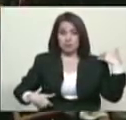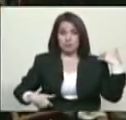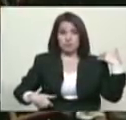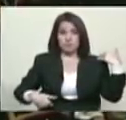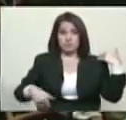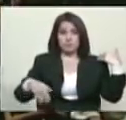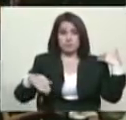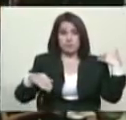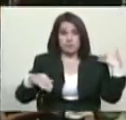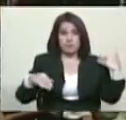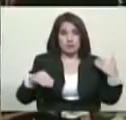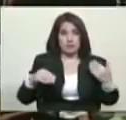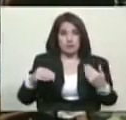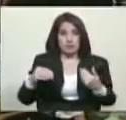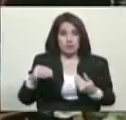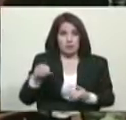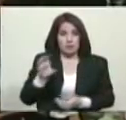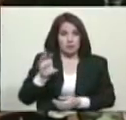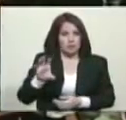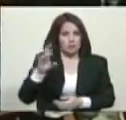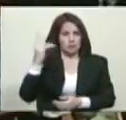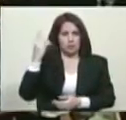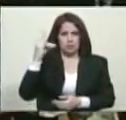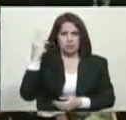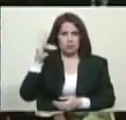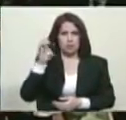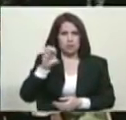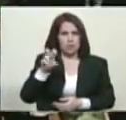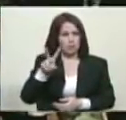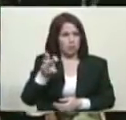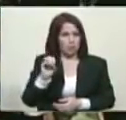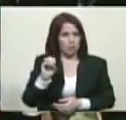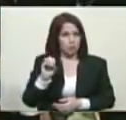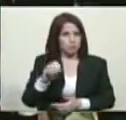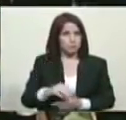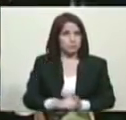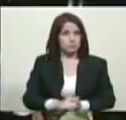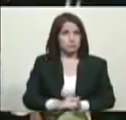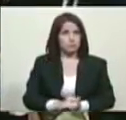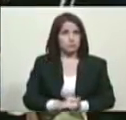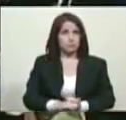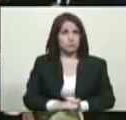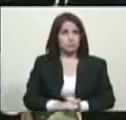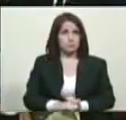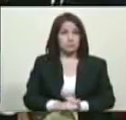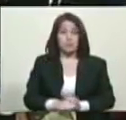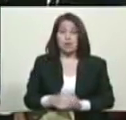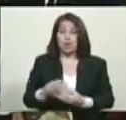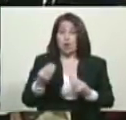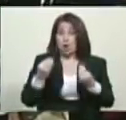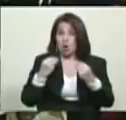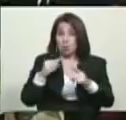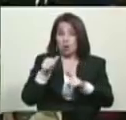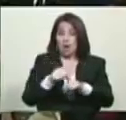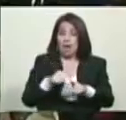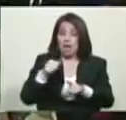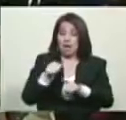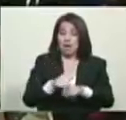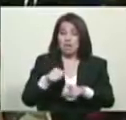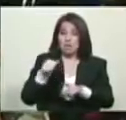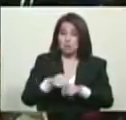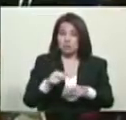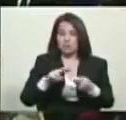de la nación boliviana, Evo Morales, sobre la lucha, esta lucha sobre la